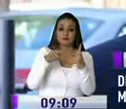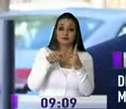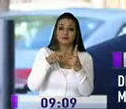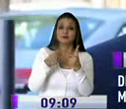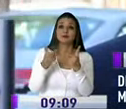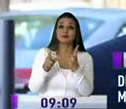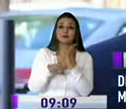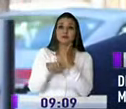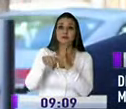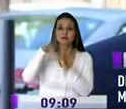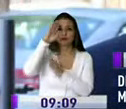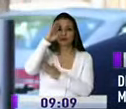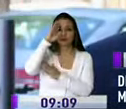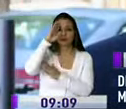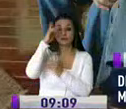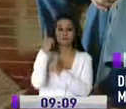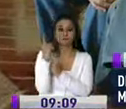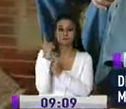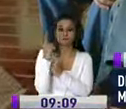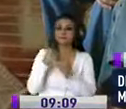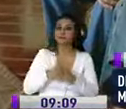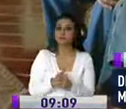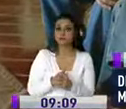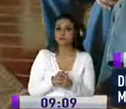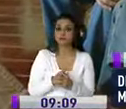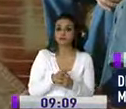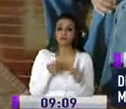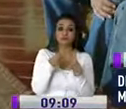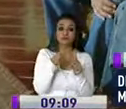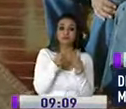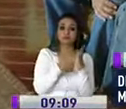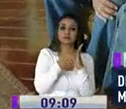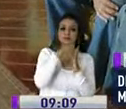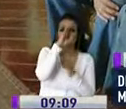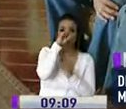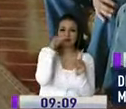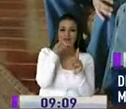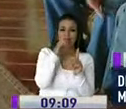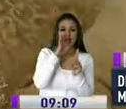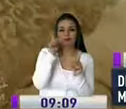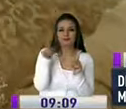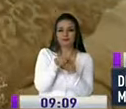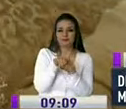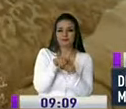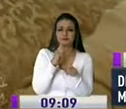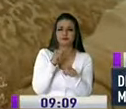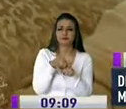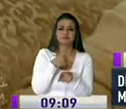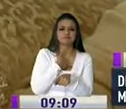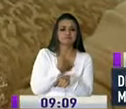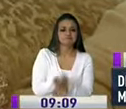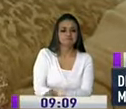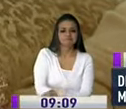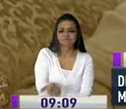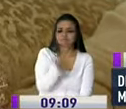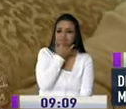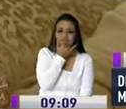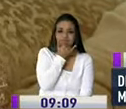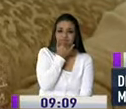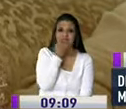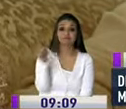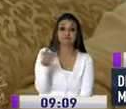Jarrín como ministro de Defensa. Sobre el primero, van los cuestionamientos. Me parece una equivocación, un error